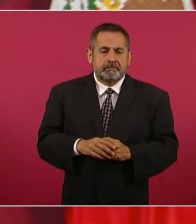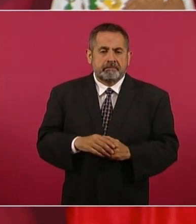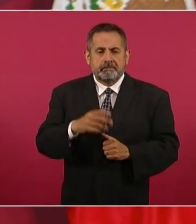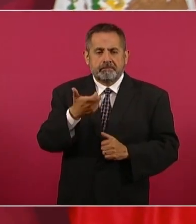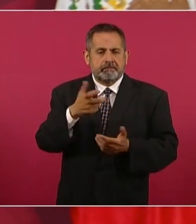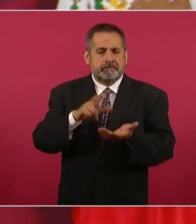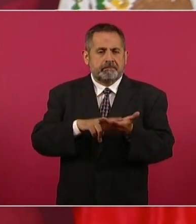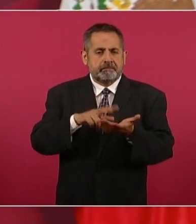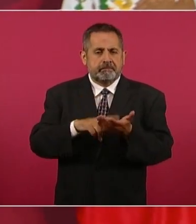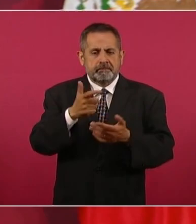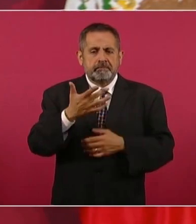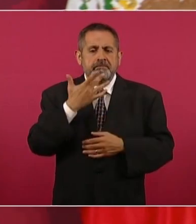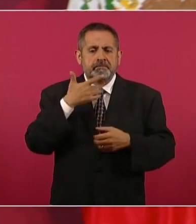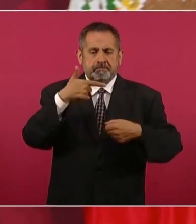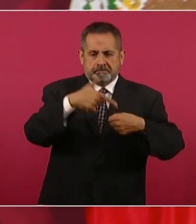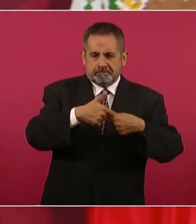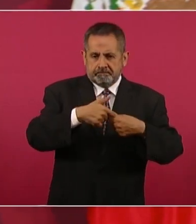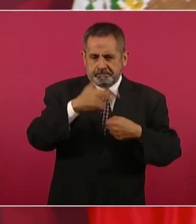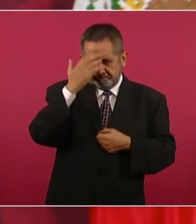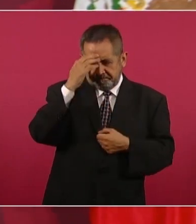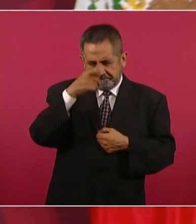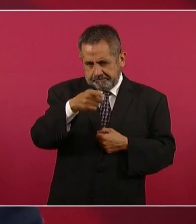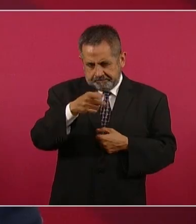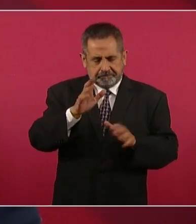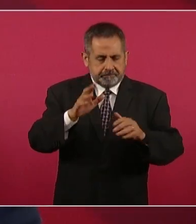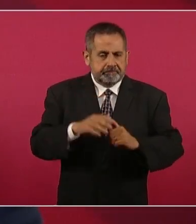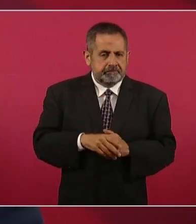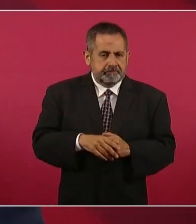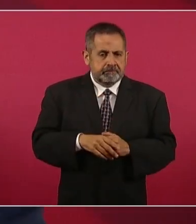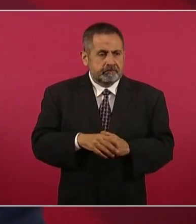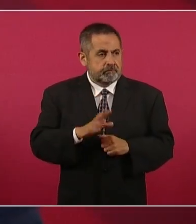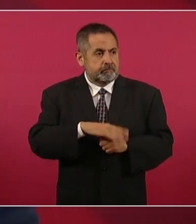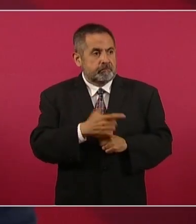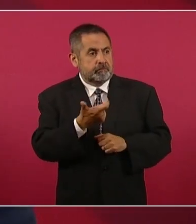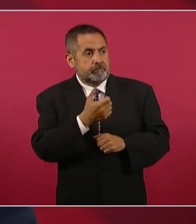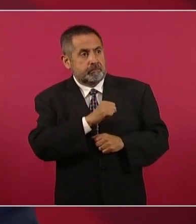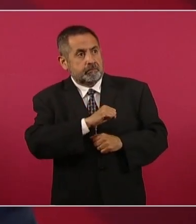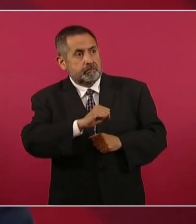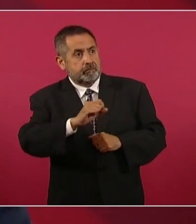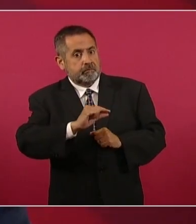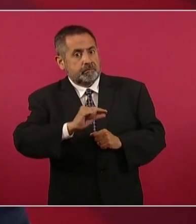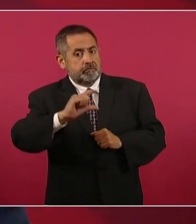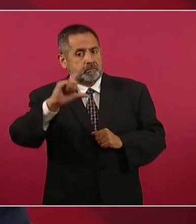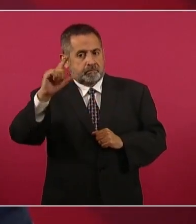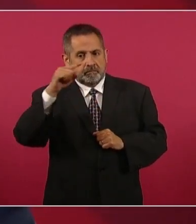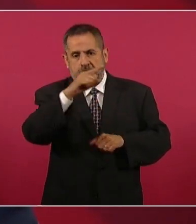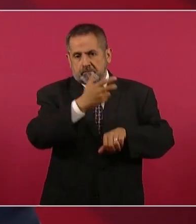precio de las gasolinas. ¿Por qué se eleva el precio de las gasolinas?